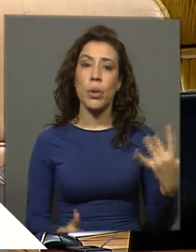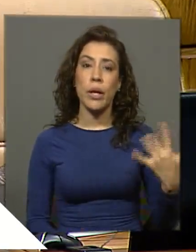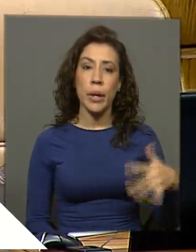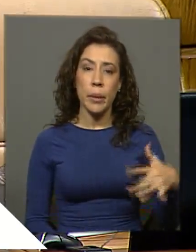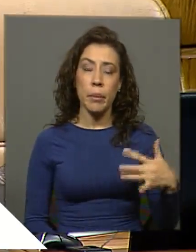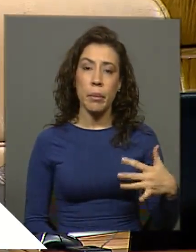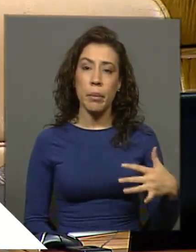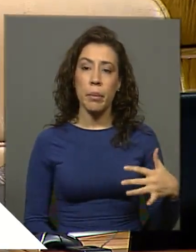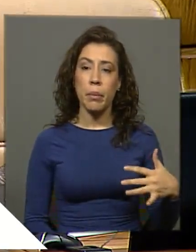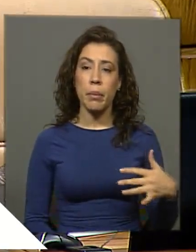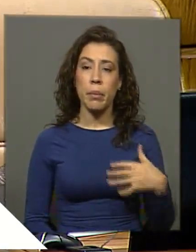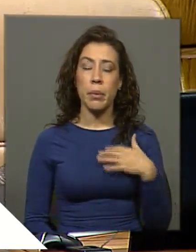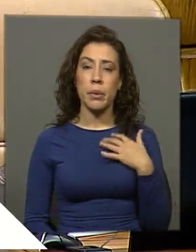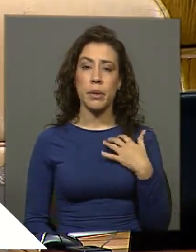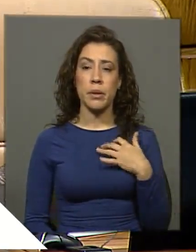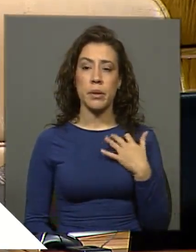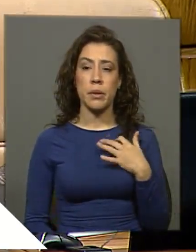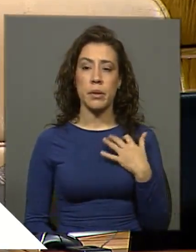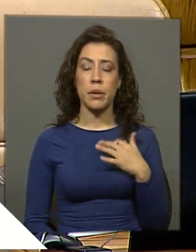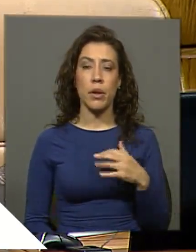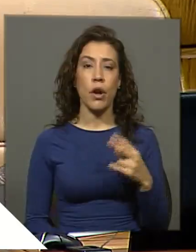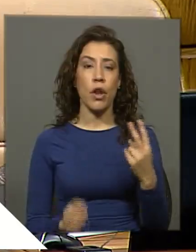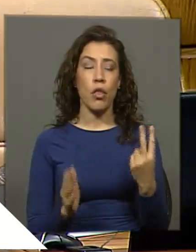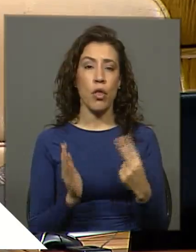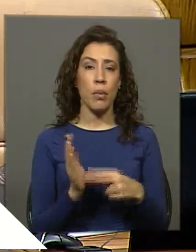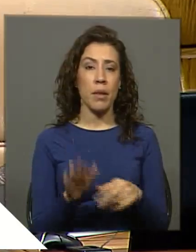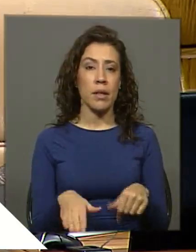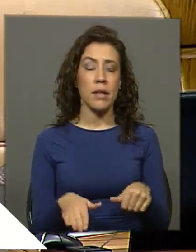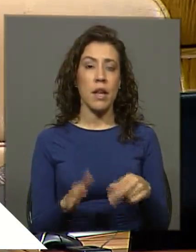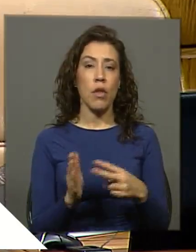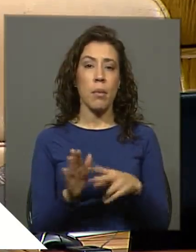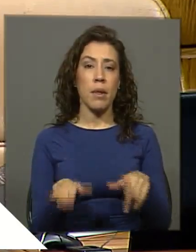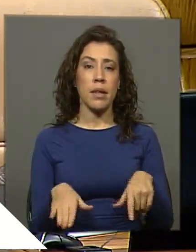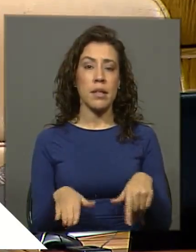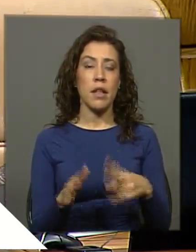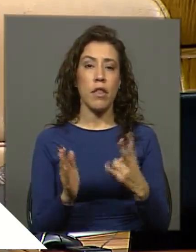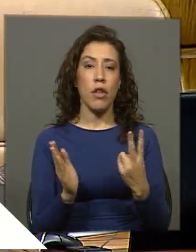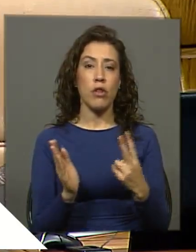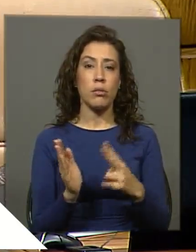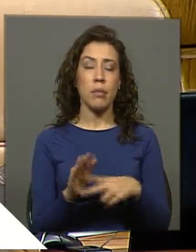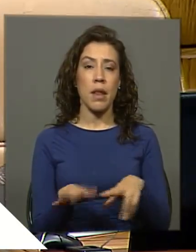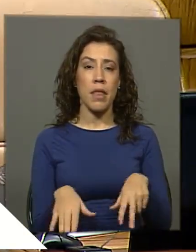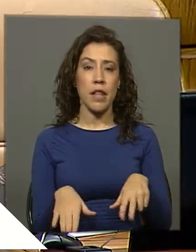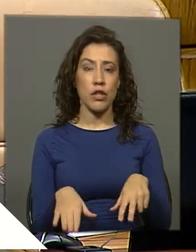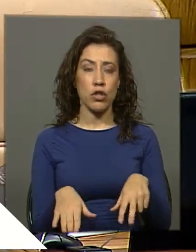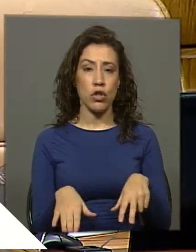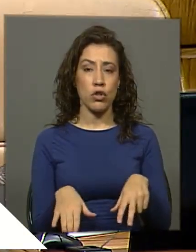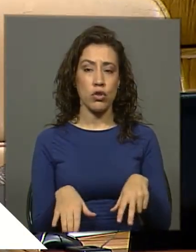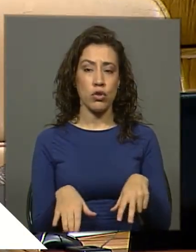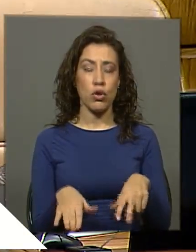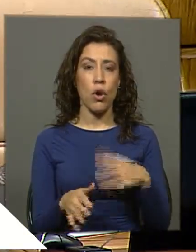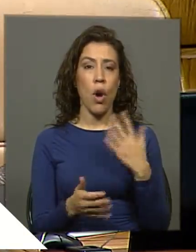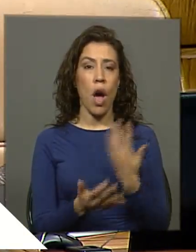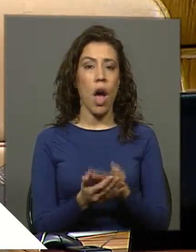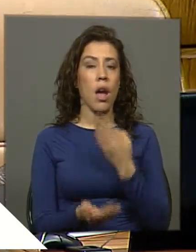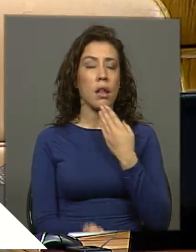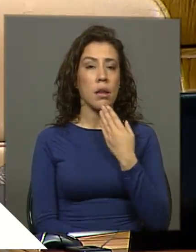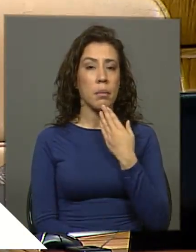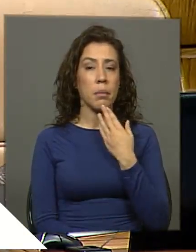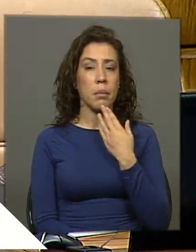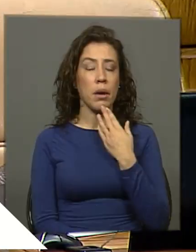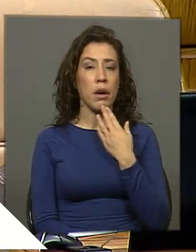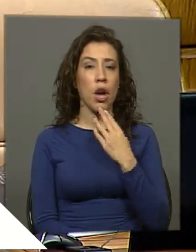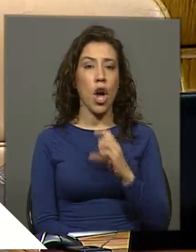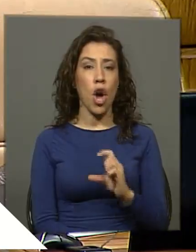durante el año 2016 2017 y 2018 existen también allí